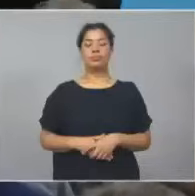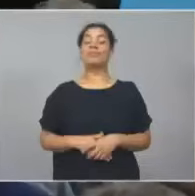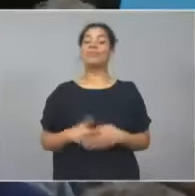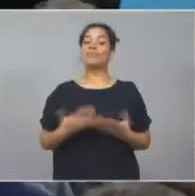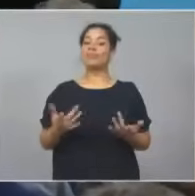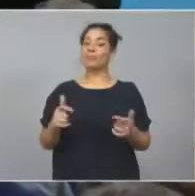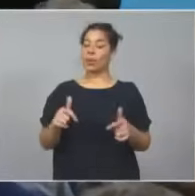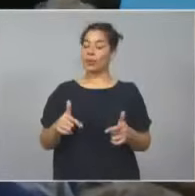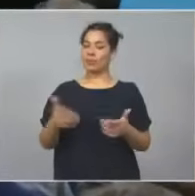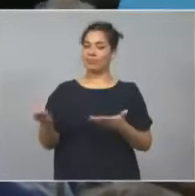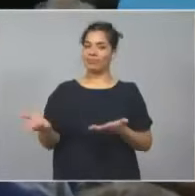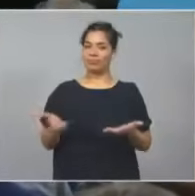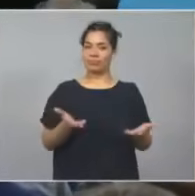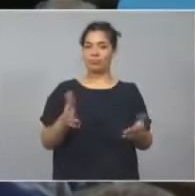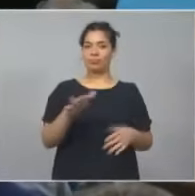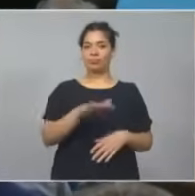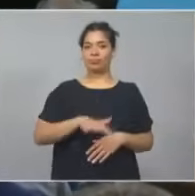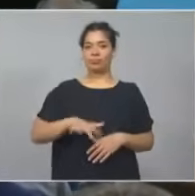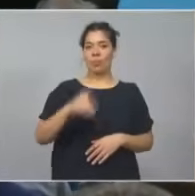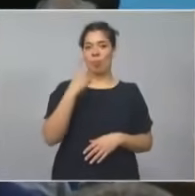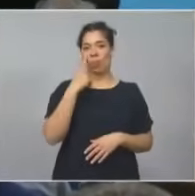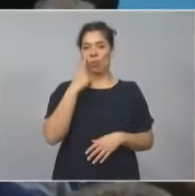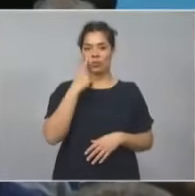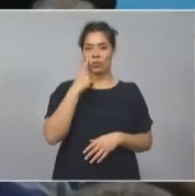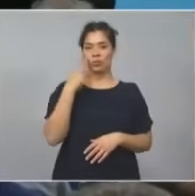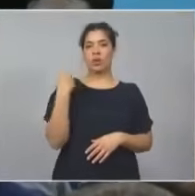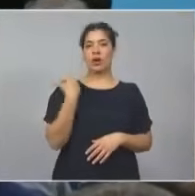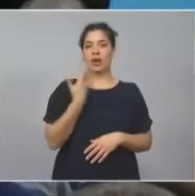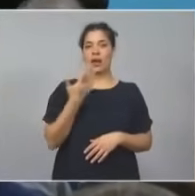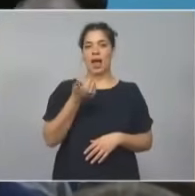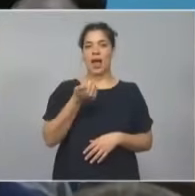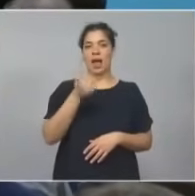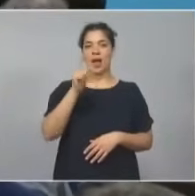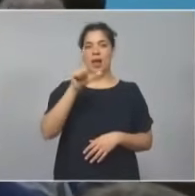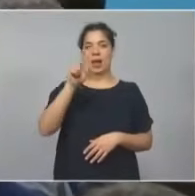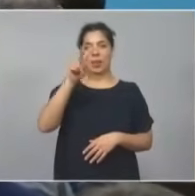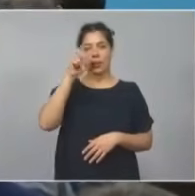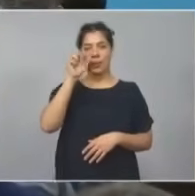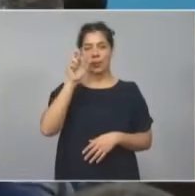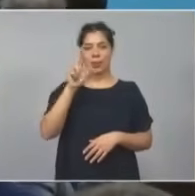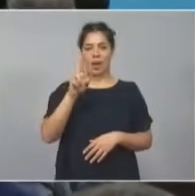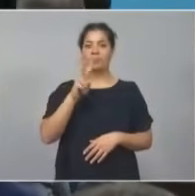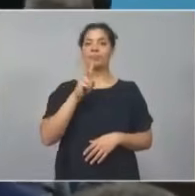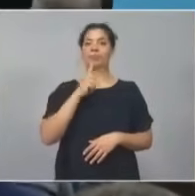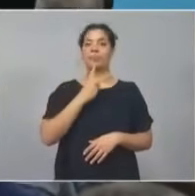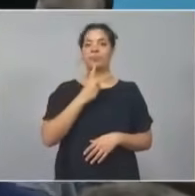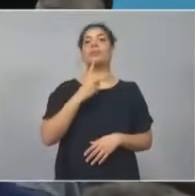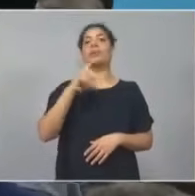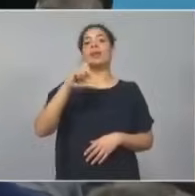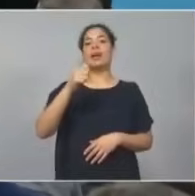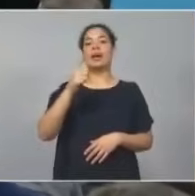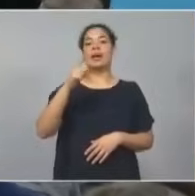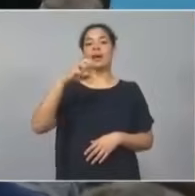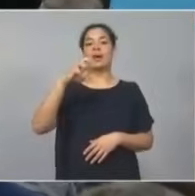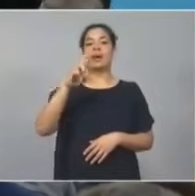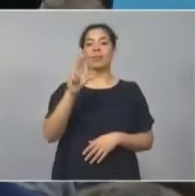Seguidamente es el turno del municipio de General Alvear. Invitamos a su intendente, Ramón José Tito Capra.